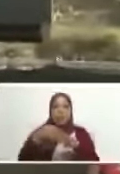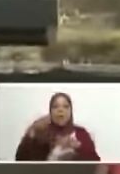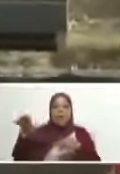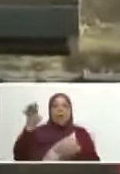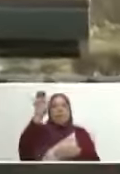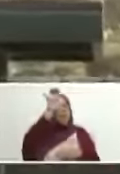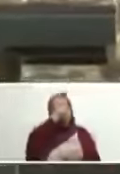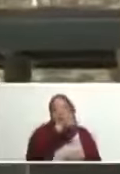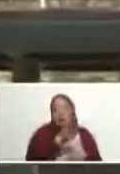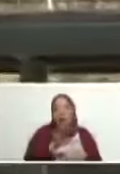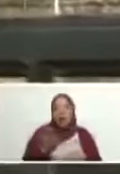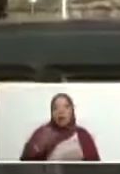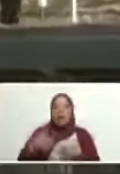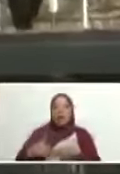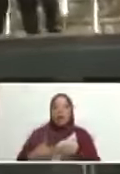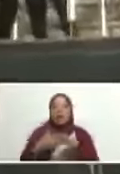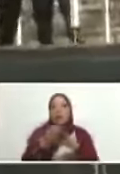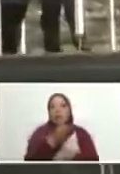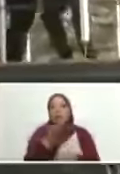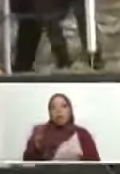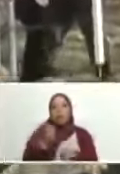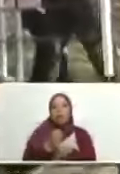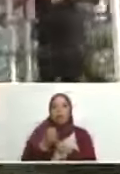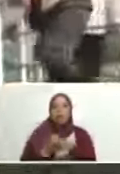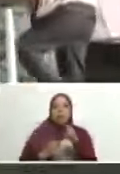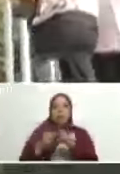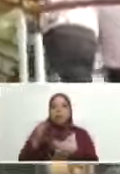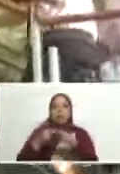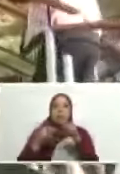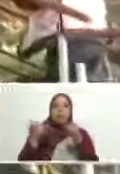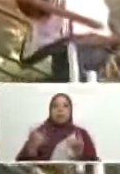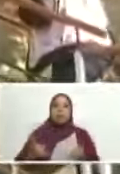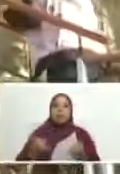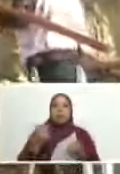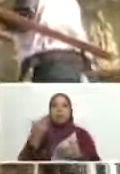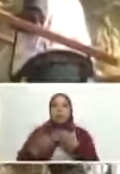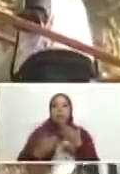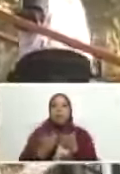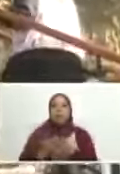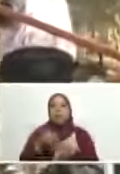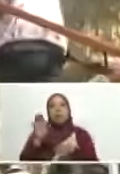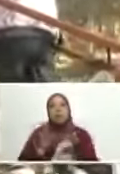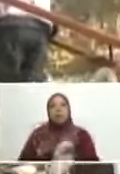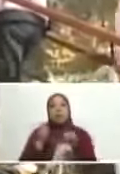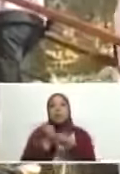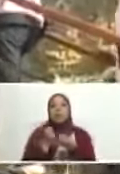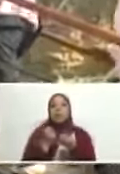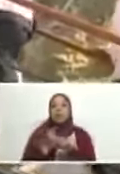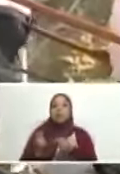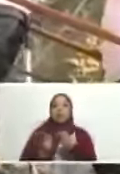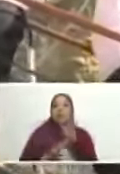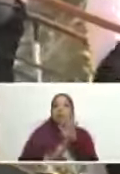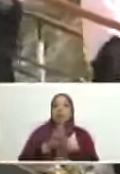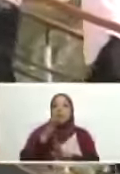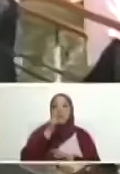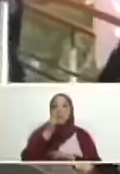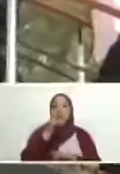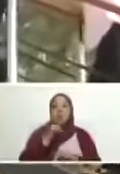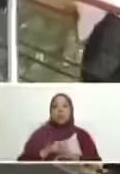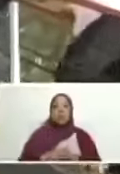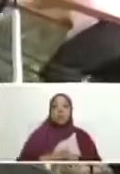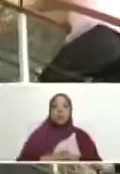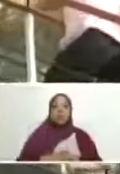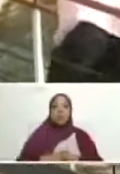Bueno, una réplica perfectamente construida que sirve como centro de entrenamiento. La construcción de esta tuvo un